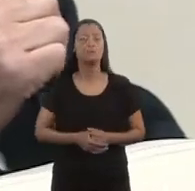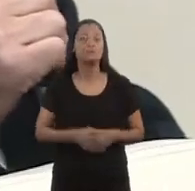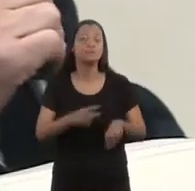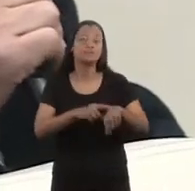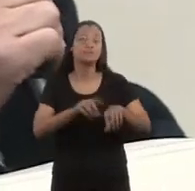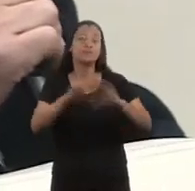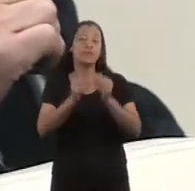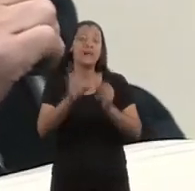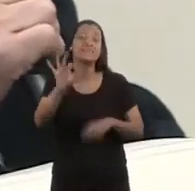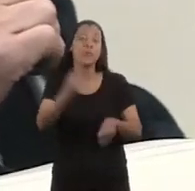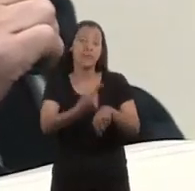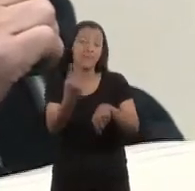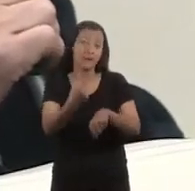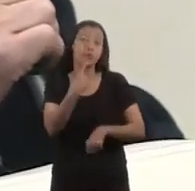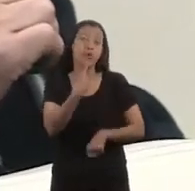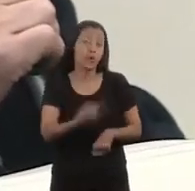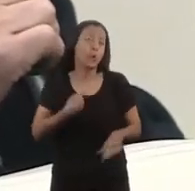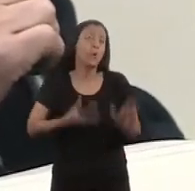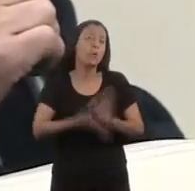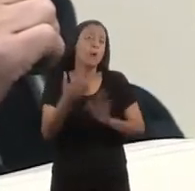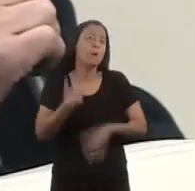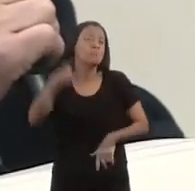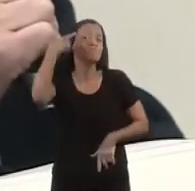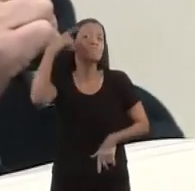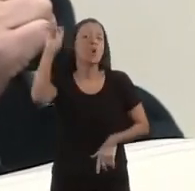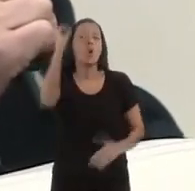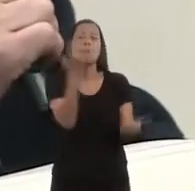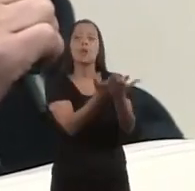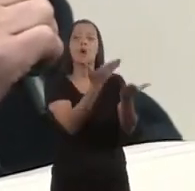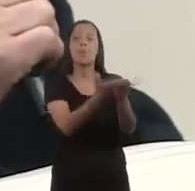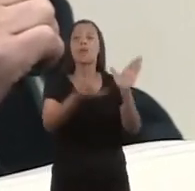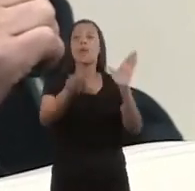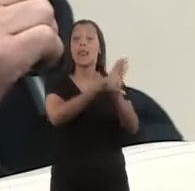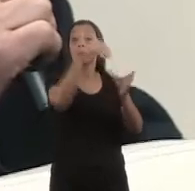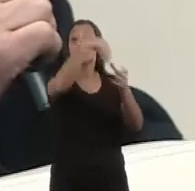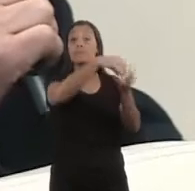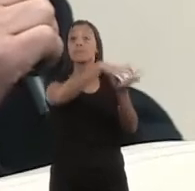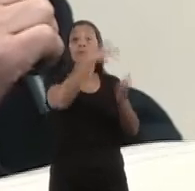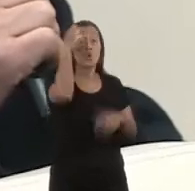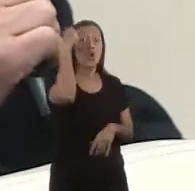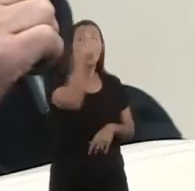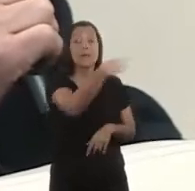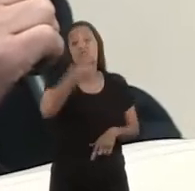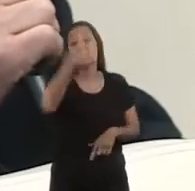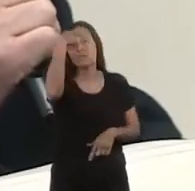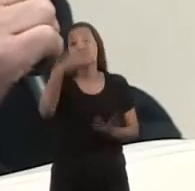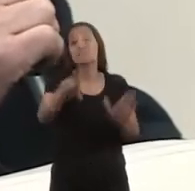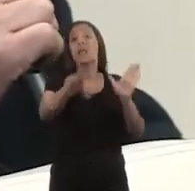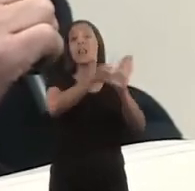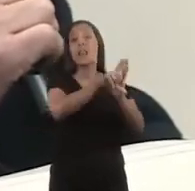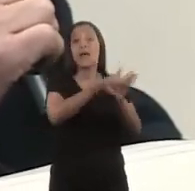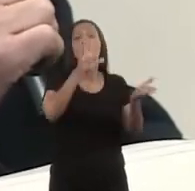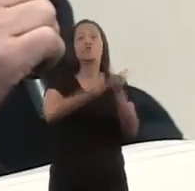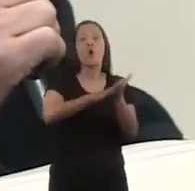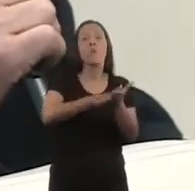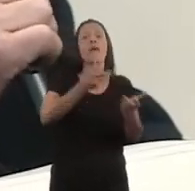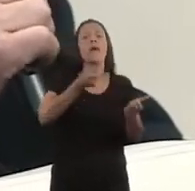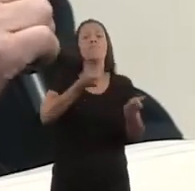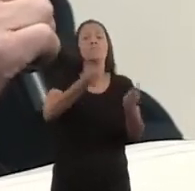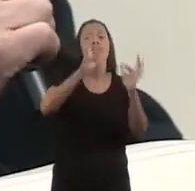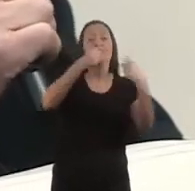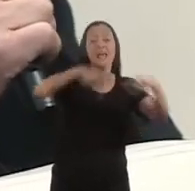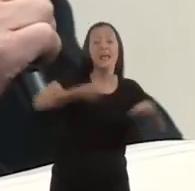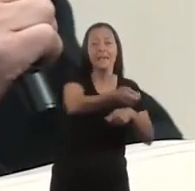minutos que va a considerar y va a proponer una ley al Congreso que se considere ley de delito de lesa humanidad